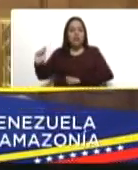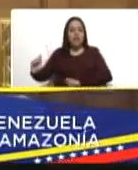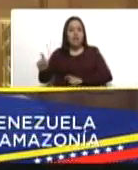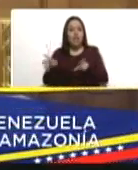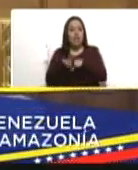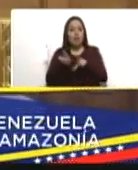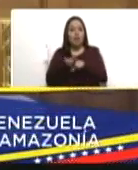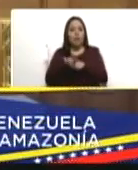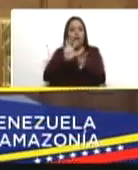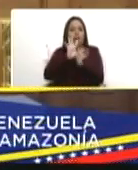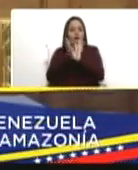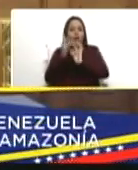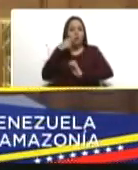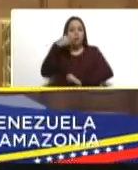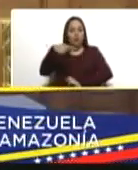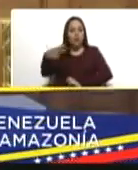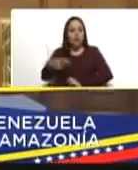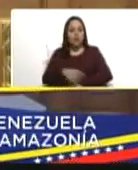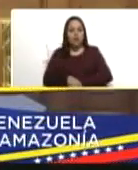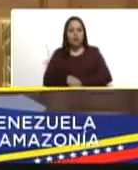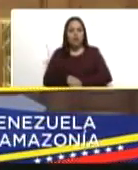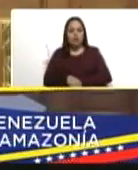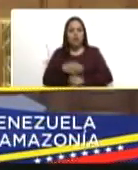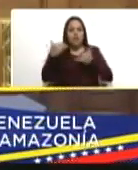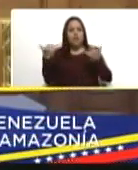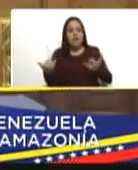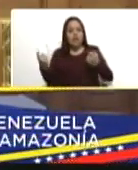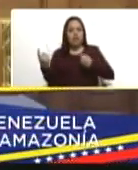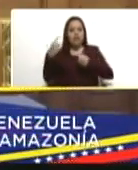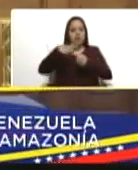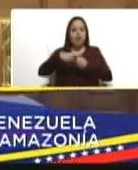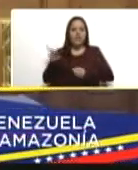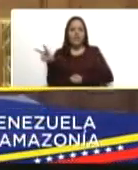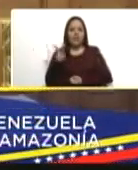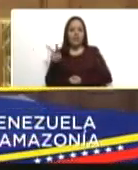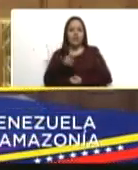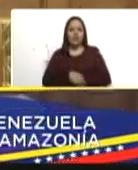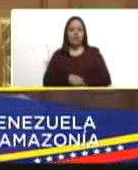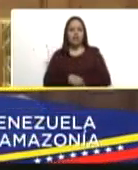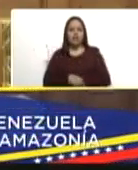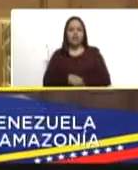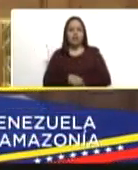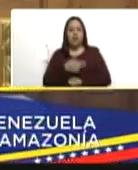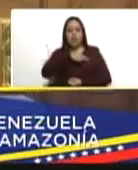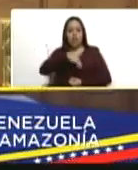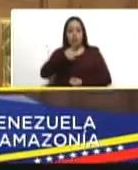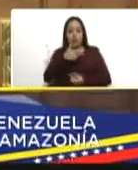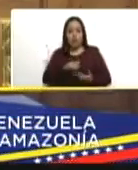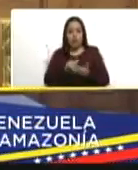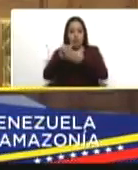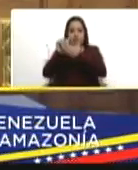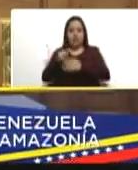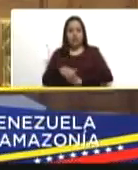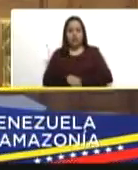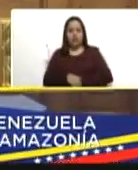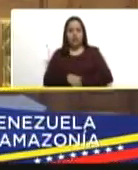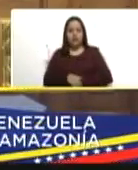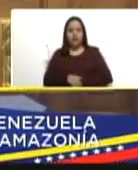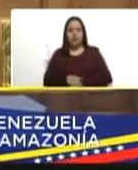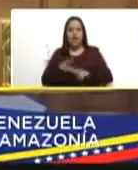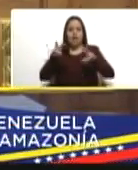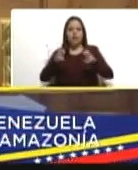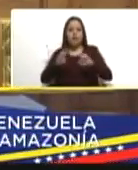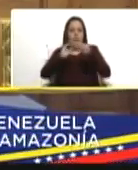y se plantea la definitiva inserción de Venezuela y de nuestro liderazgo en la nueva